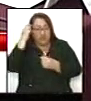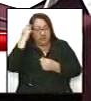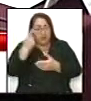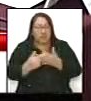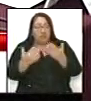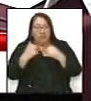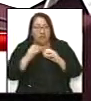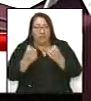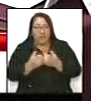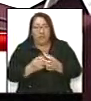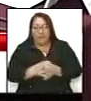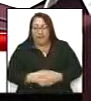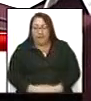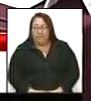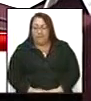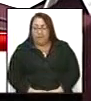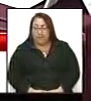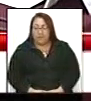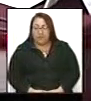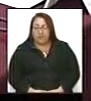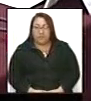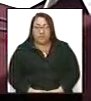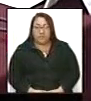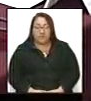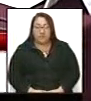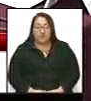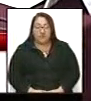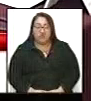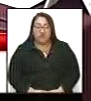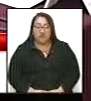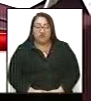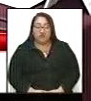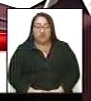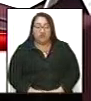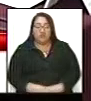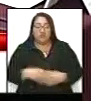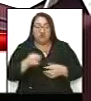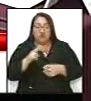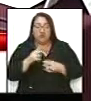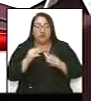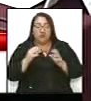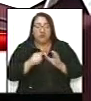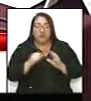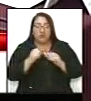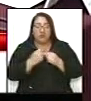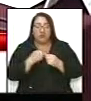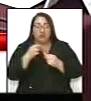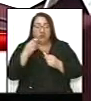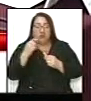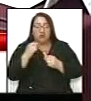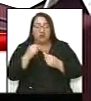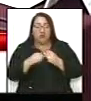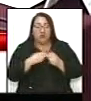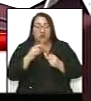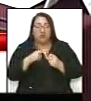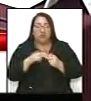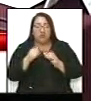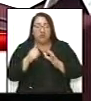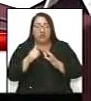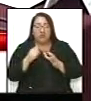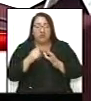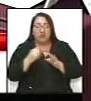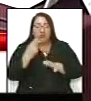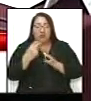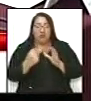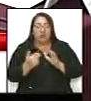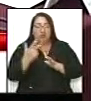vienen al Parlamento. Y como ya la realidad lo ha mostrado, de 6 grupos políticos que comenzaron en el año 2016, hoy día tenemos 12 o 13,